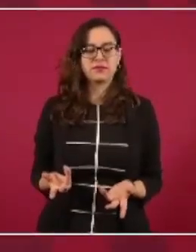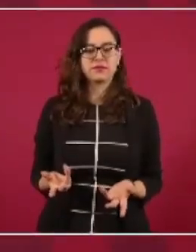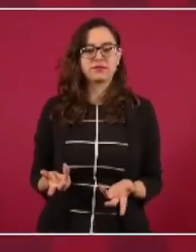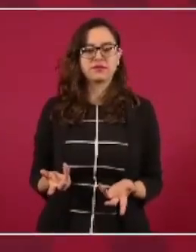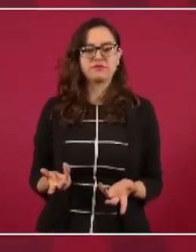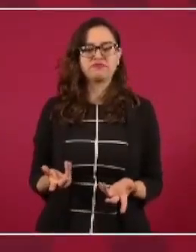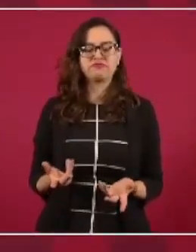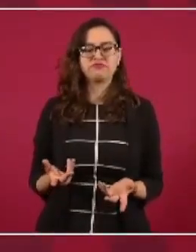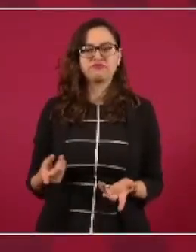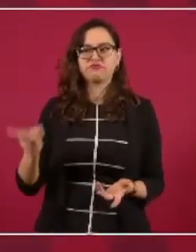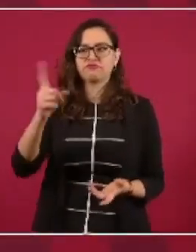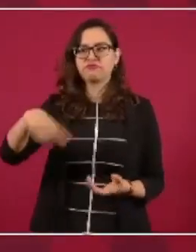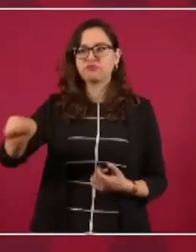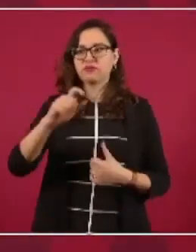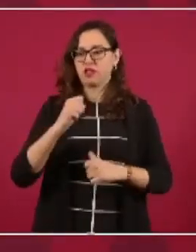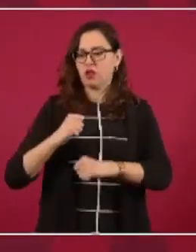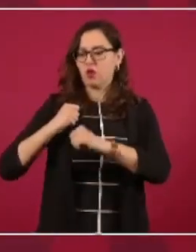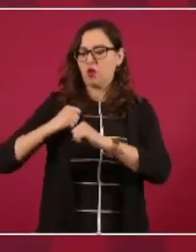promueve arriba,